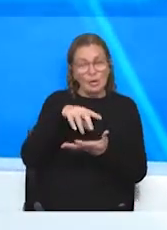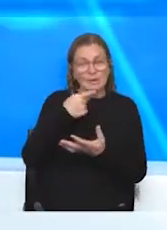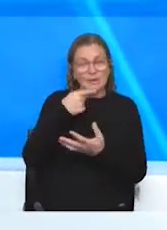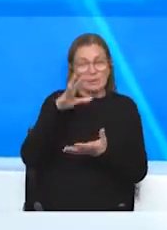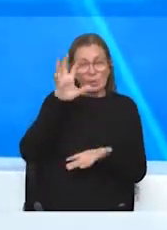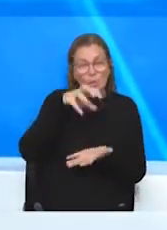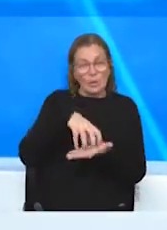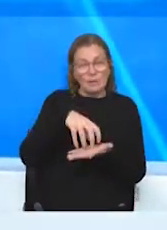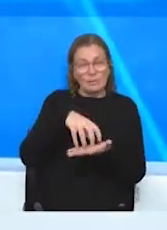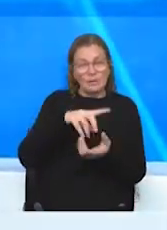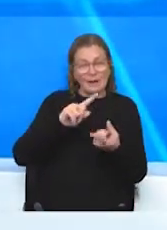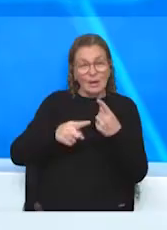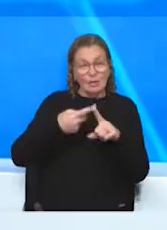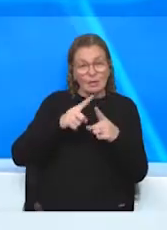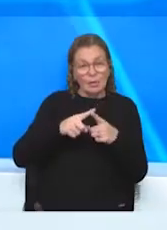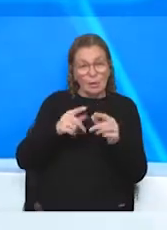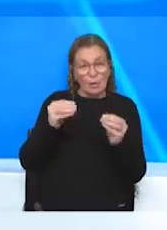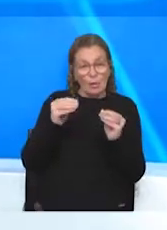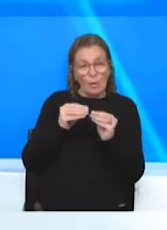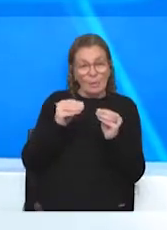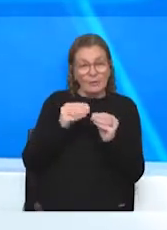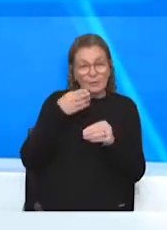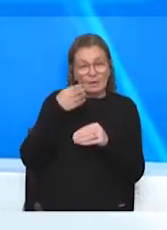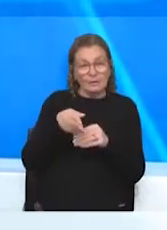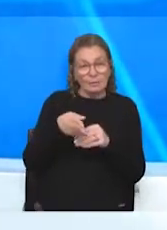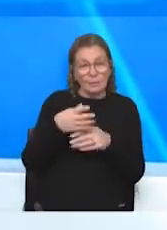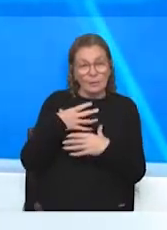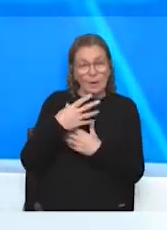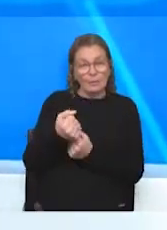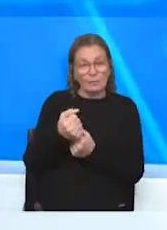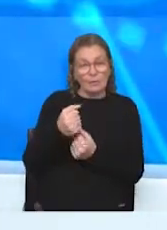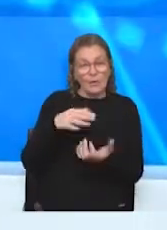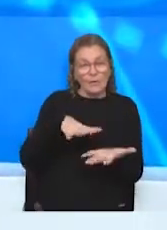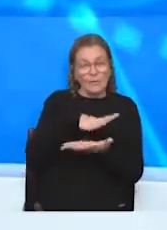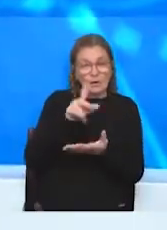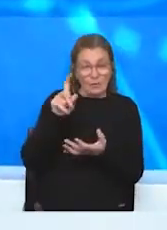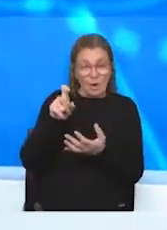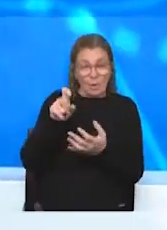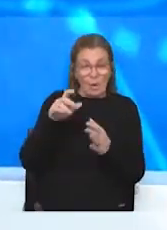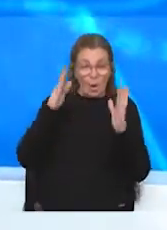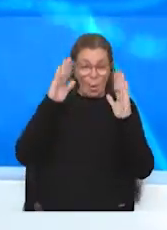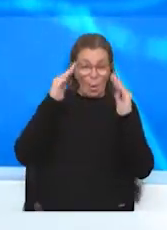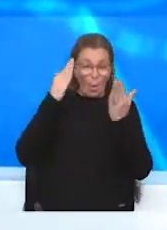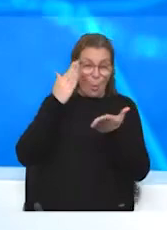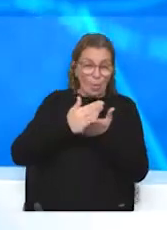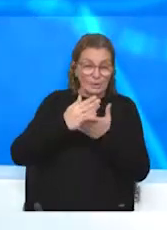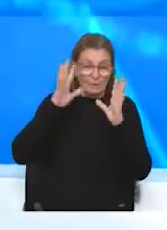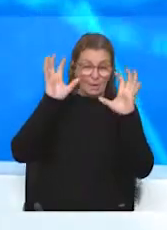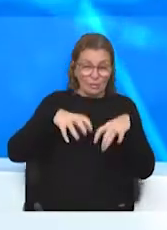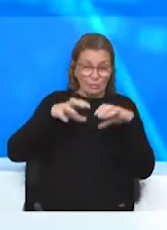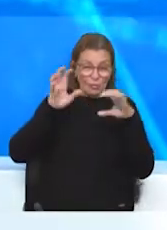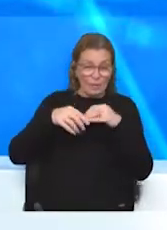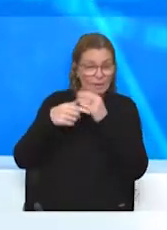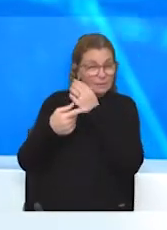este habíamos la coordinadora compañera y compañero habían ido con apoyo cuando el barrio se inundó en las últimas lluvias estas grandes que hubo y bueno